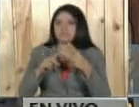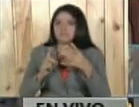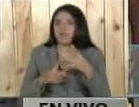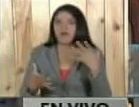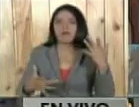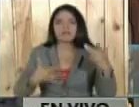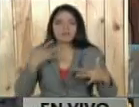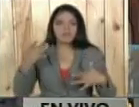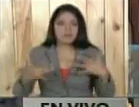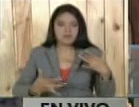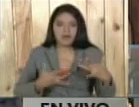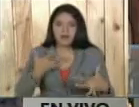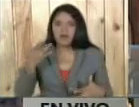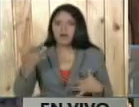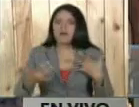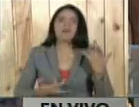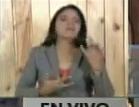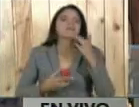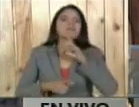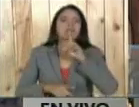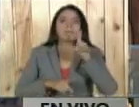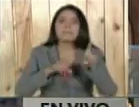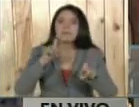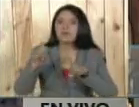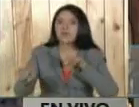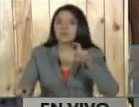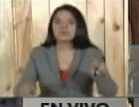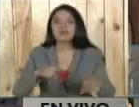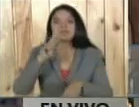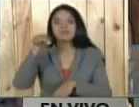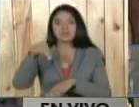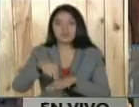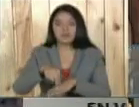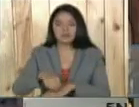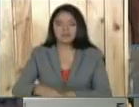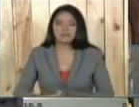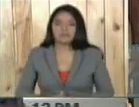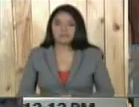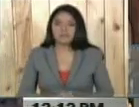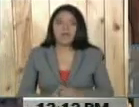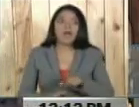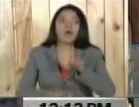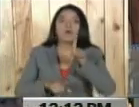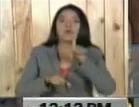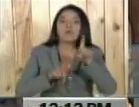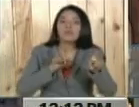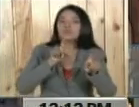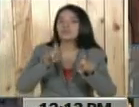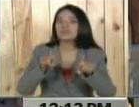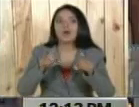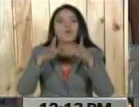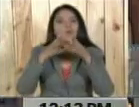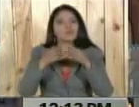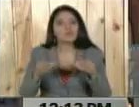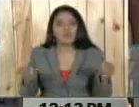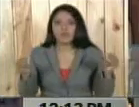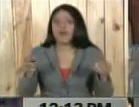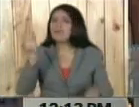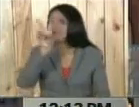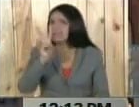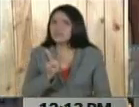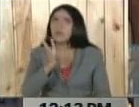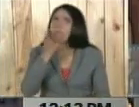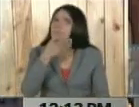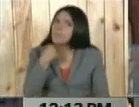jornadas de consulta nacional, consulta con todos los sectores. Venezuela tiene un